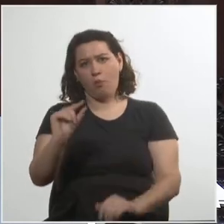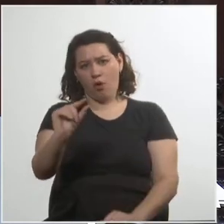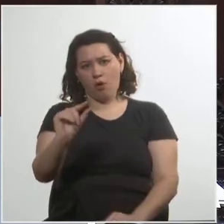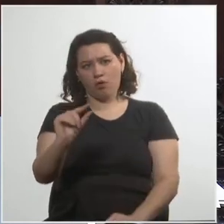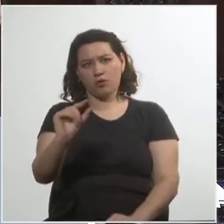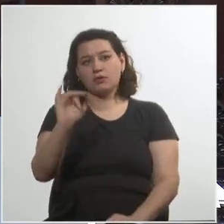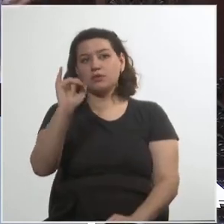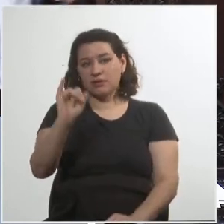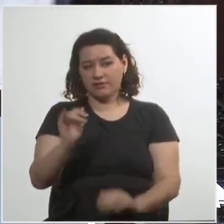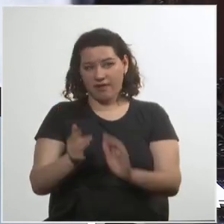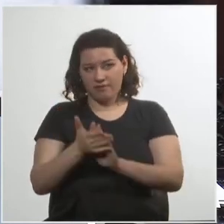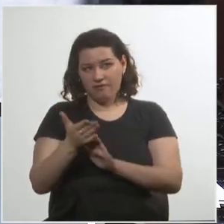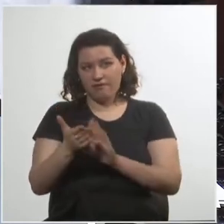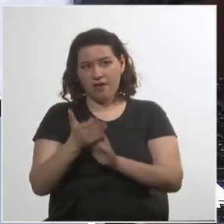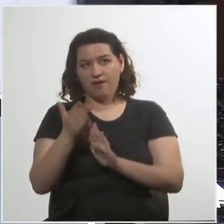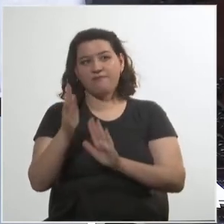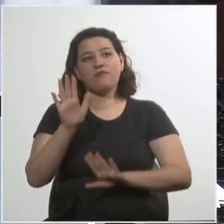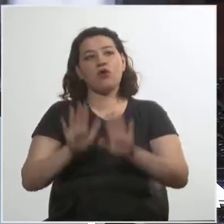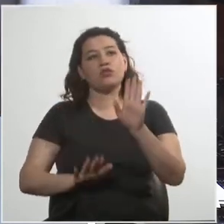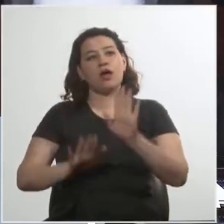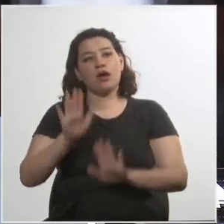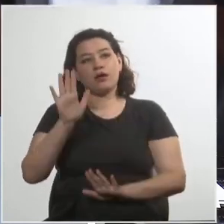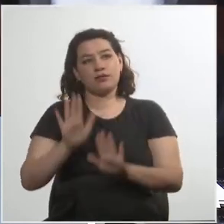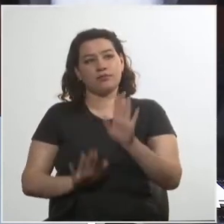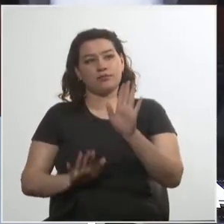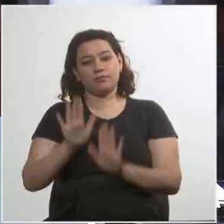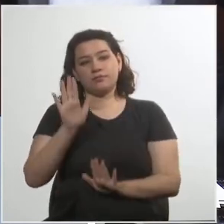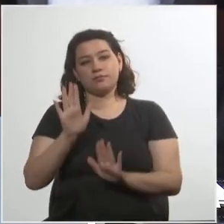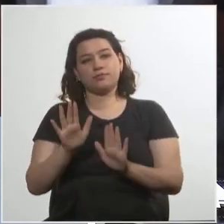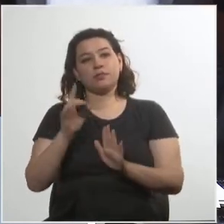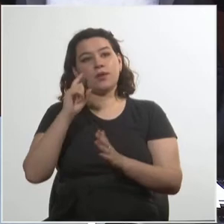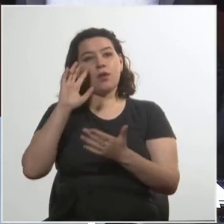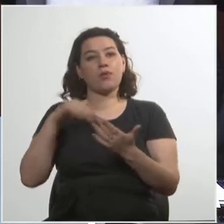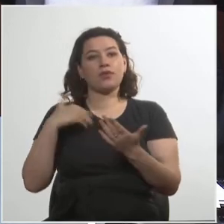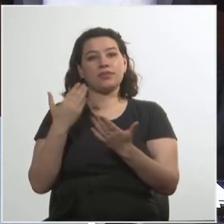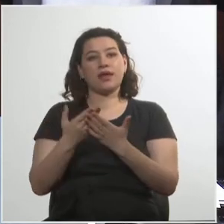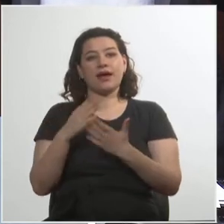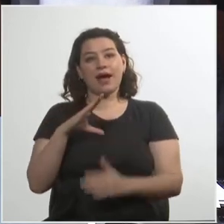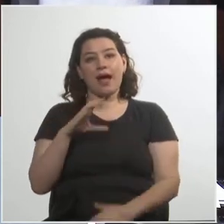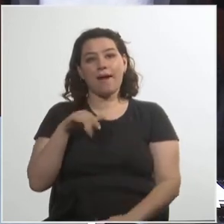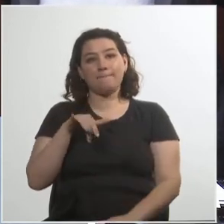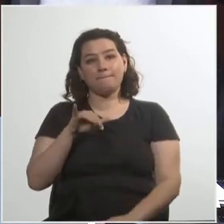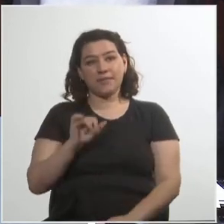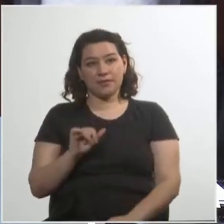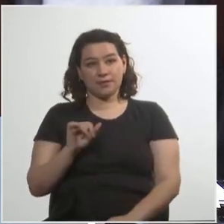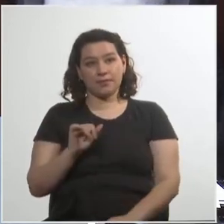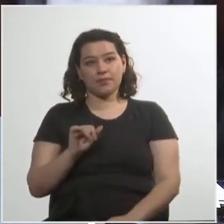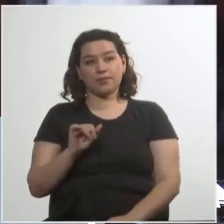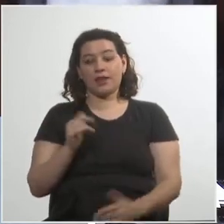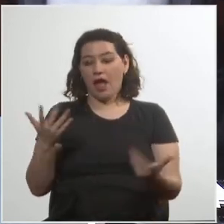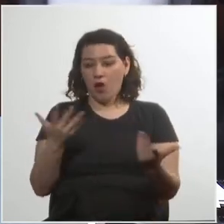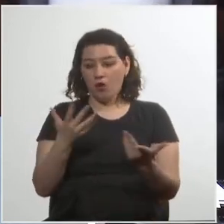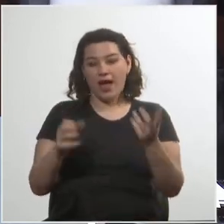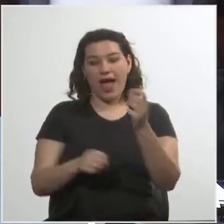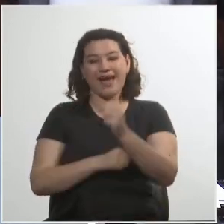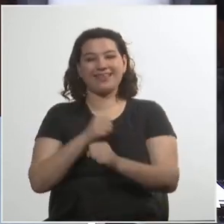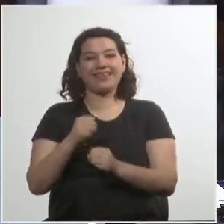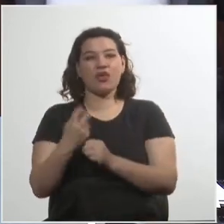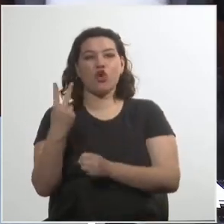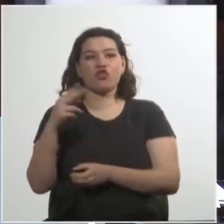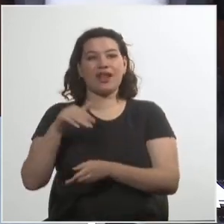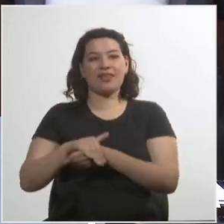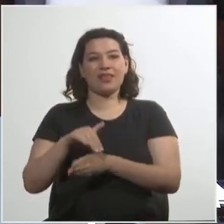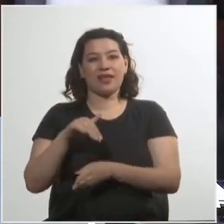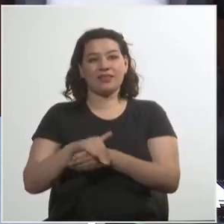vamos a proceder a votar lo lo que el senador cami detalló desde ahora hasta las 14